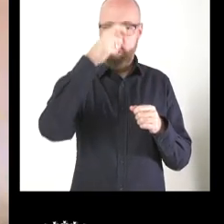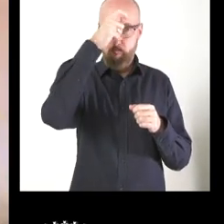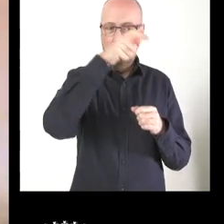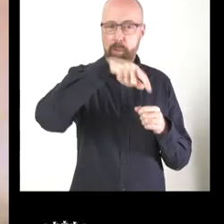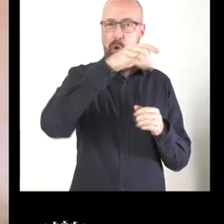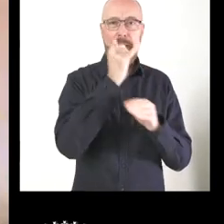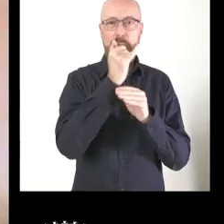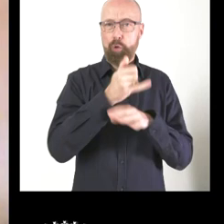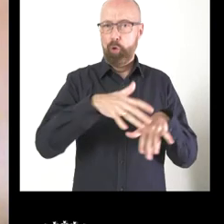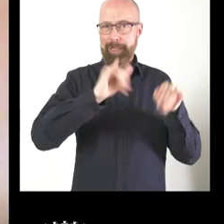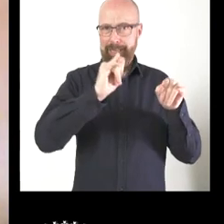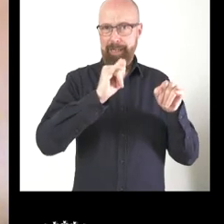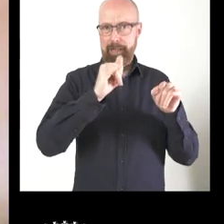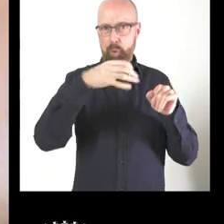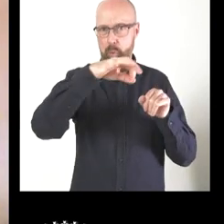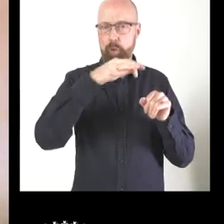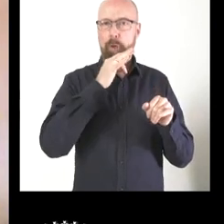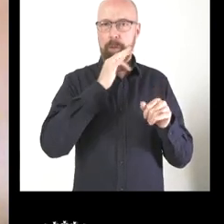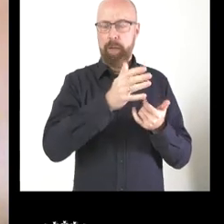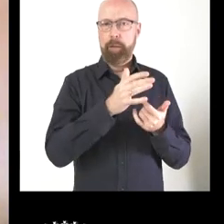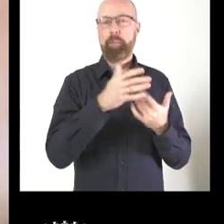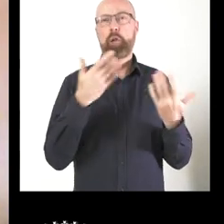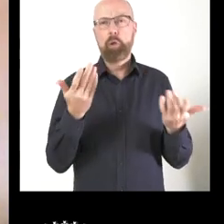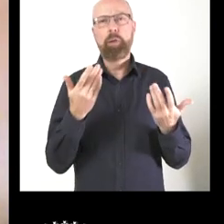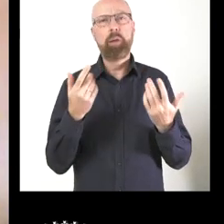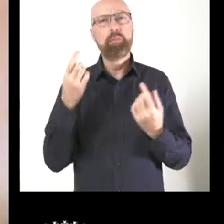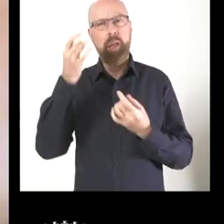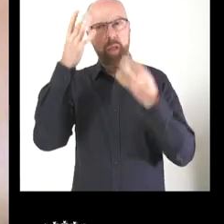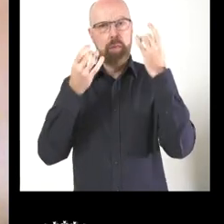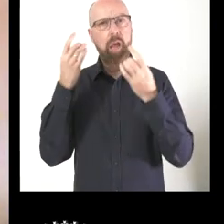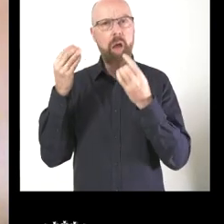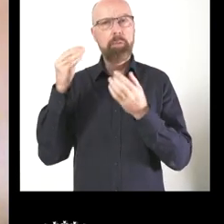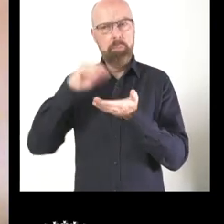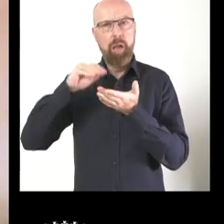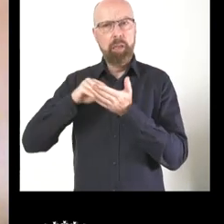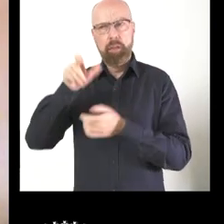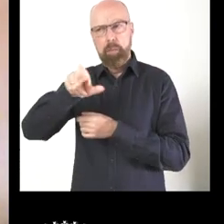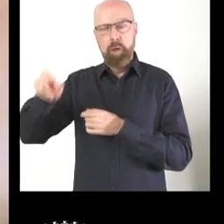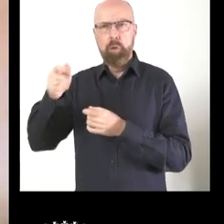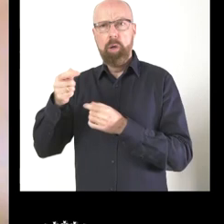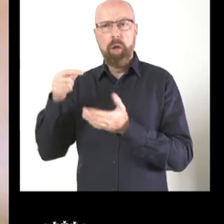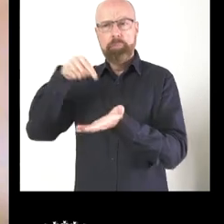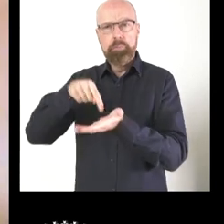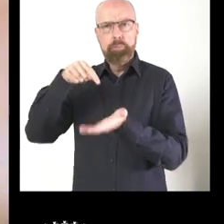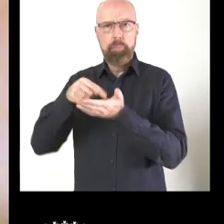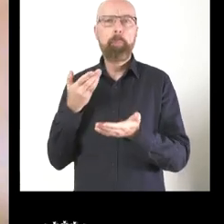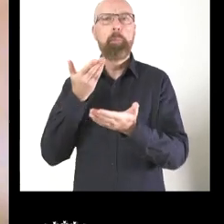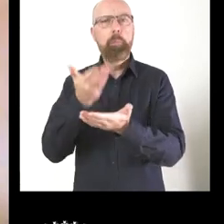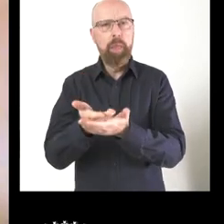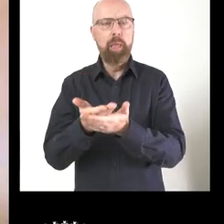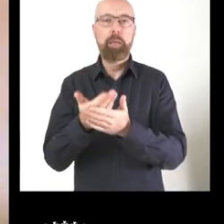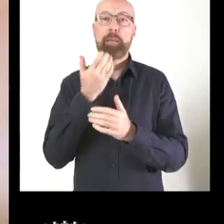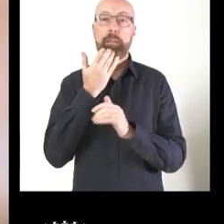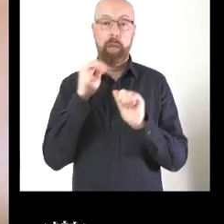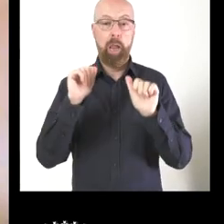este contexto son varias las voces y las iniciativas como digo que piden antes de que se empiece a ejecutar